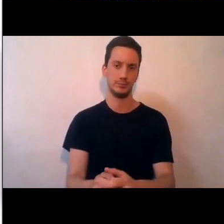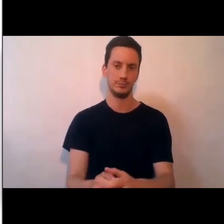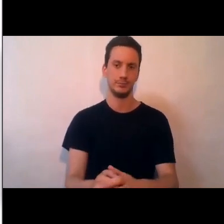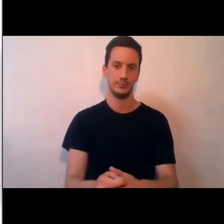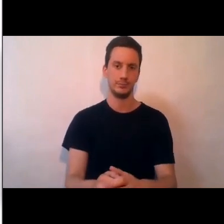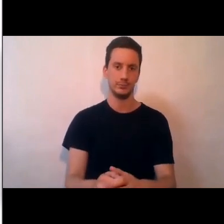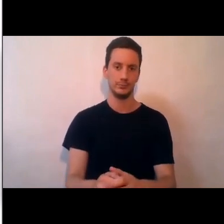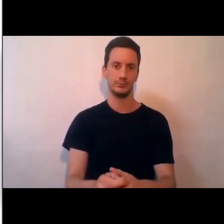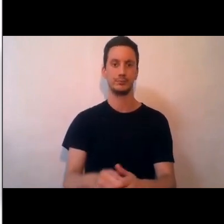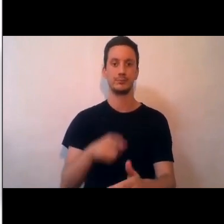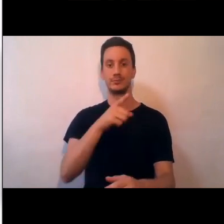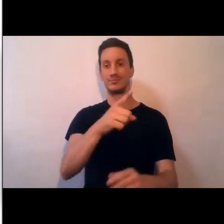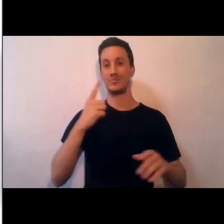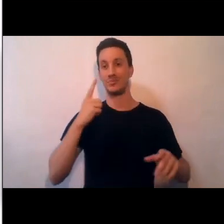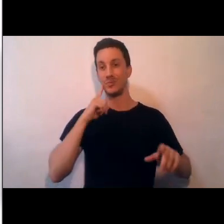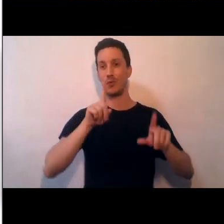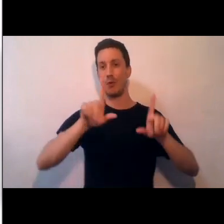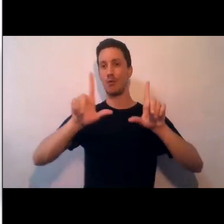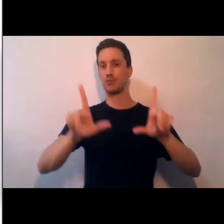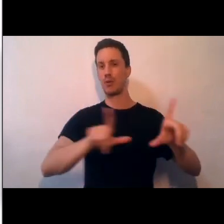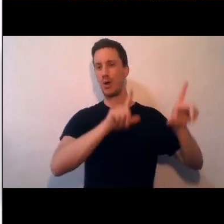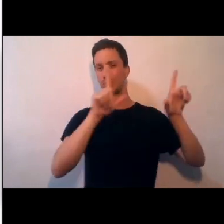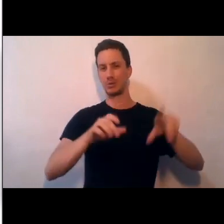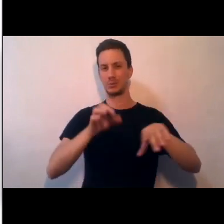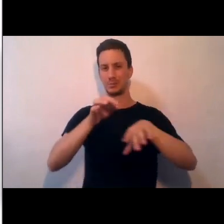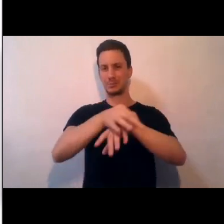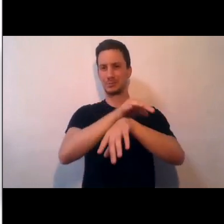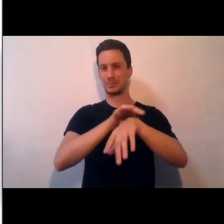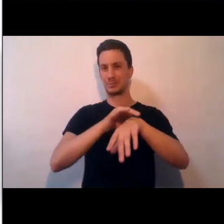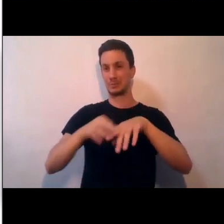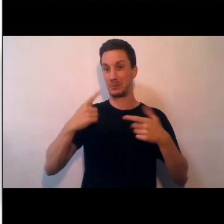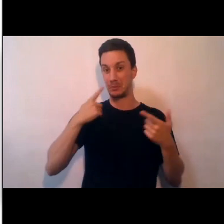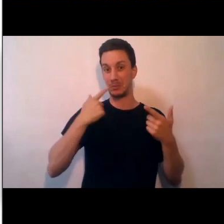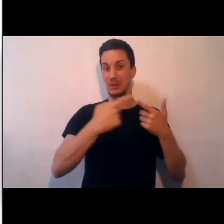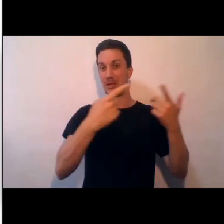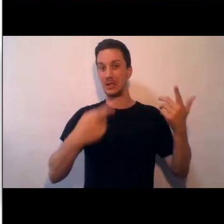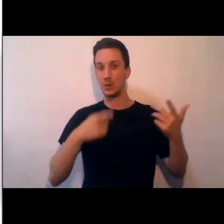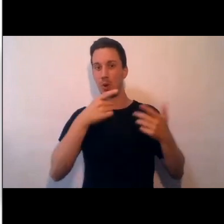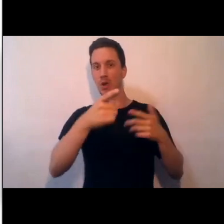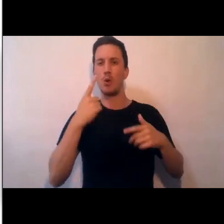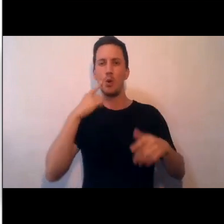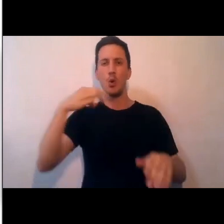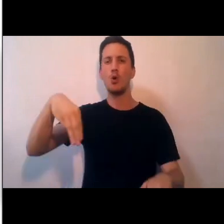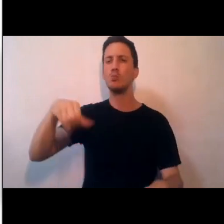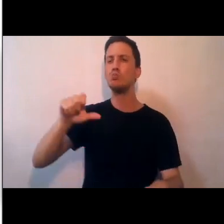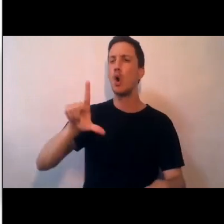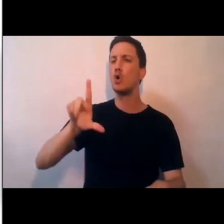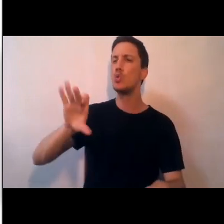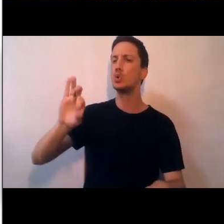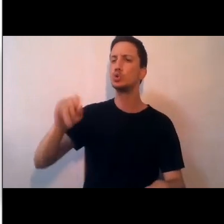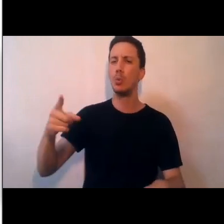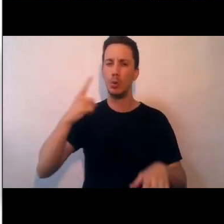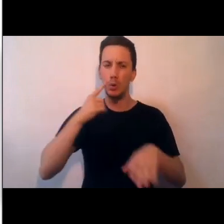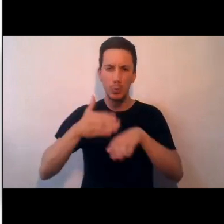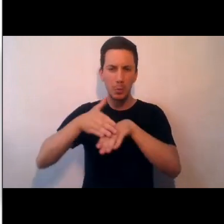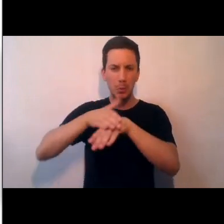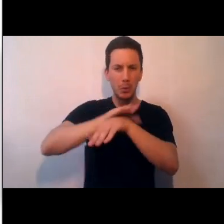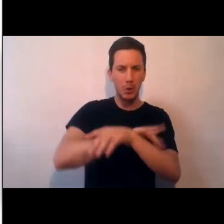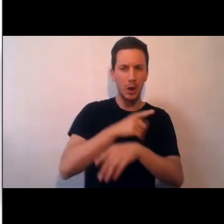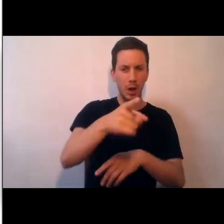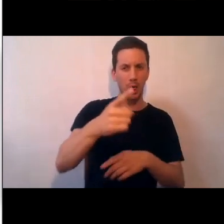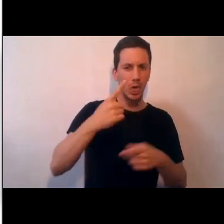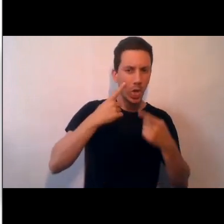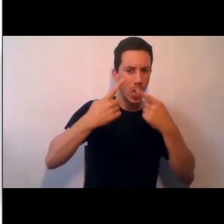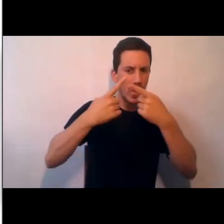Aquí veis imágenes de verrugas vulgares y son diferentes del moluscum, tienen una superficie como más